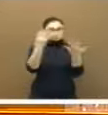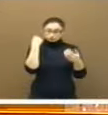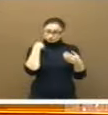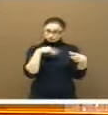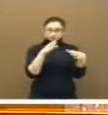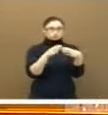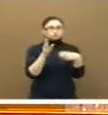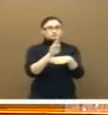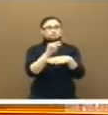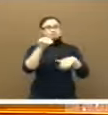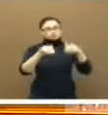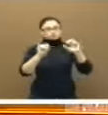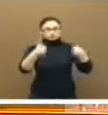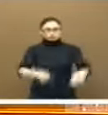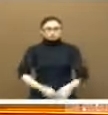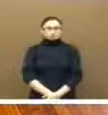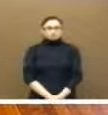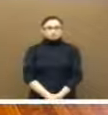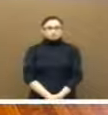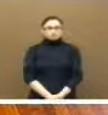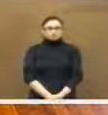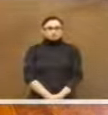grupo parlamentario. Entramos en votación.